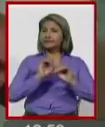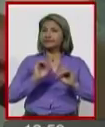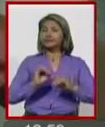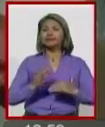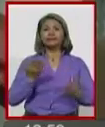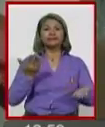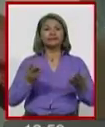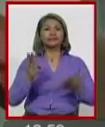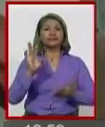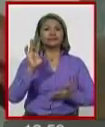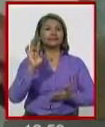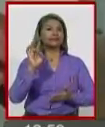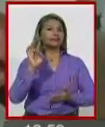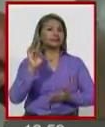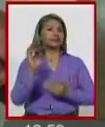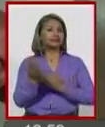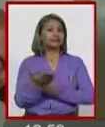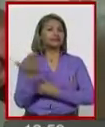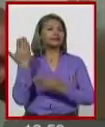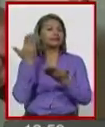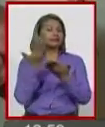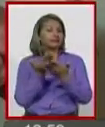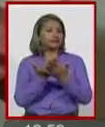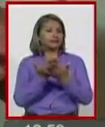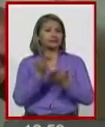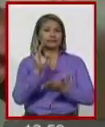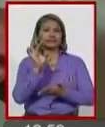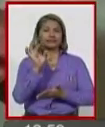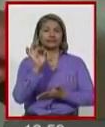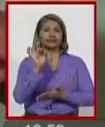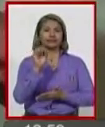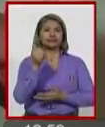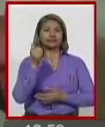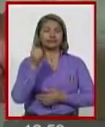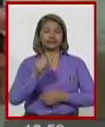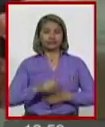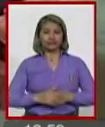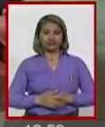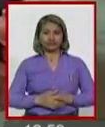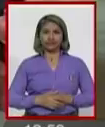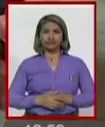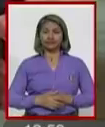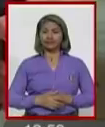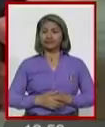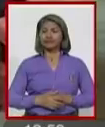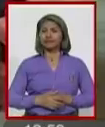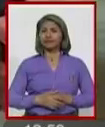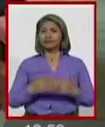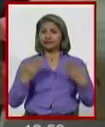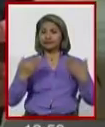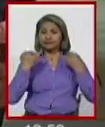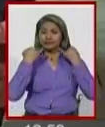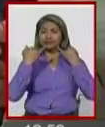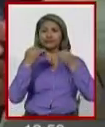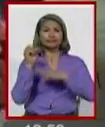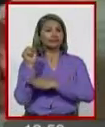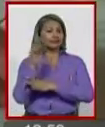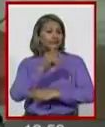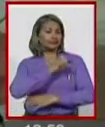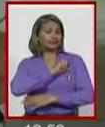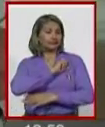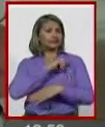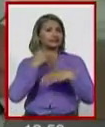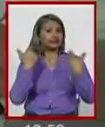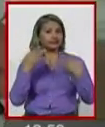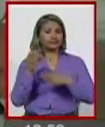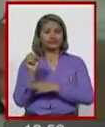menos a horas 7 de la mañana y llegó al hospital a las 8:10. ya se pasó la información a la Fuerza Especial de Lucha contra el